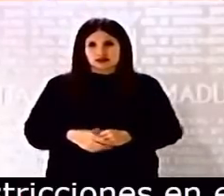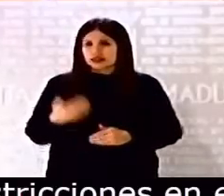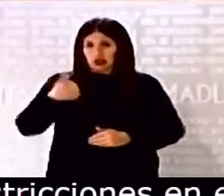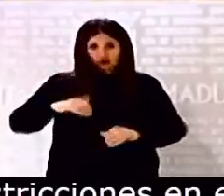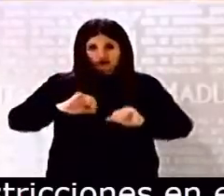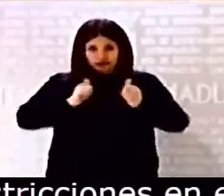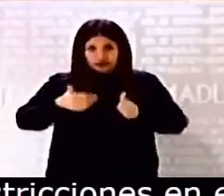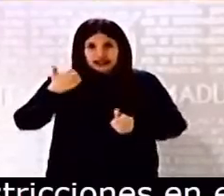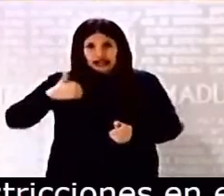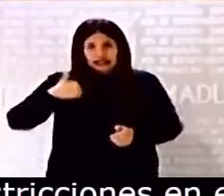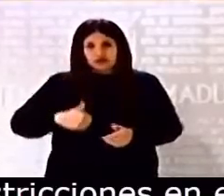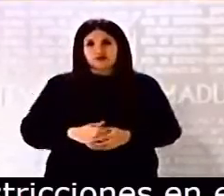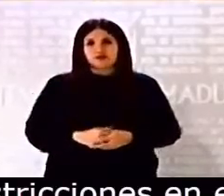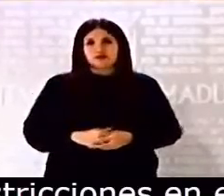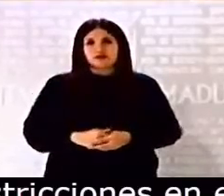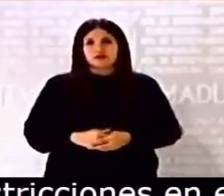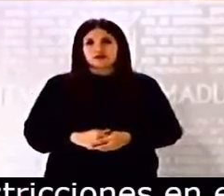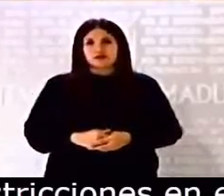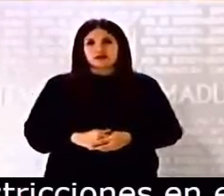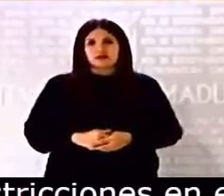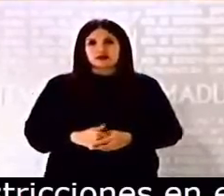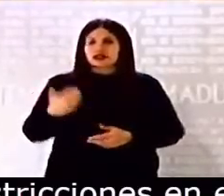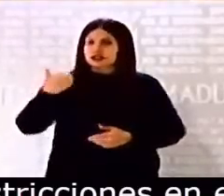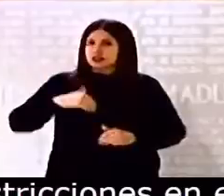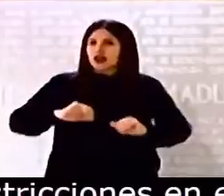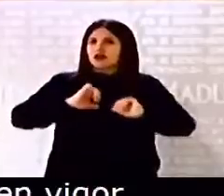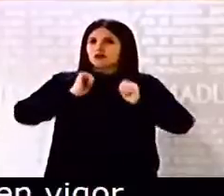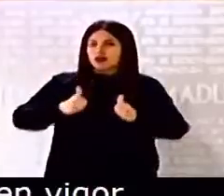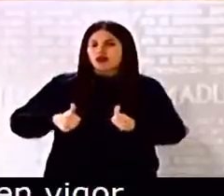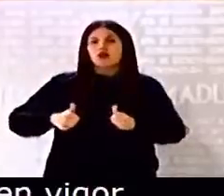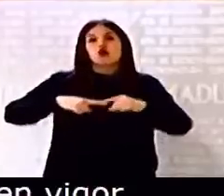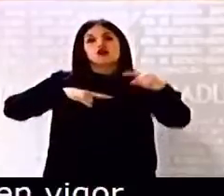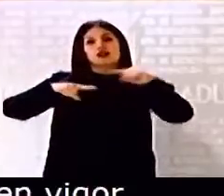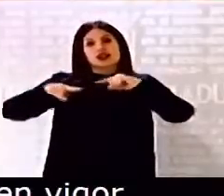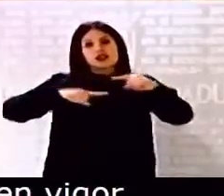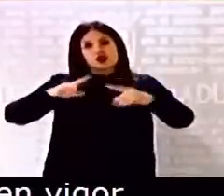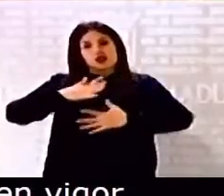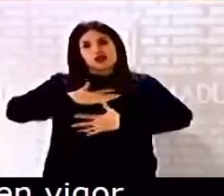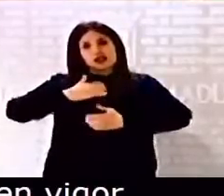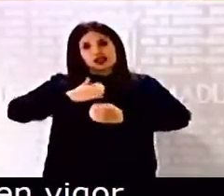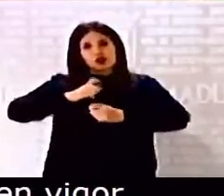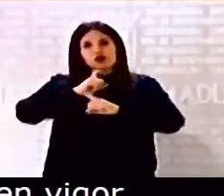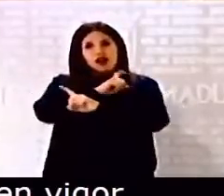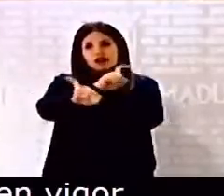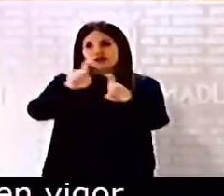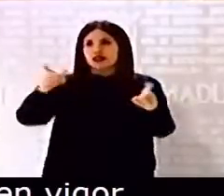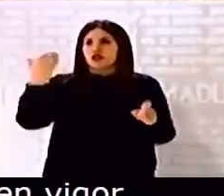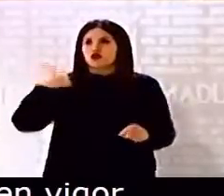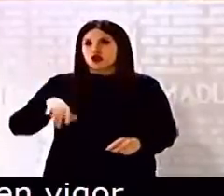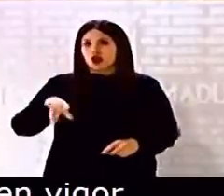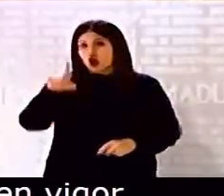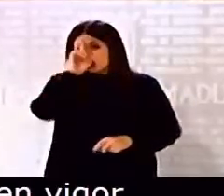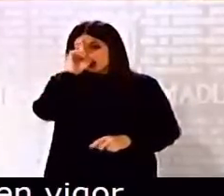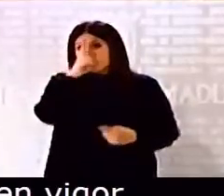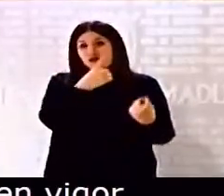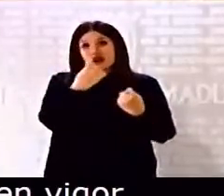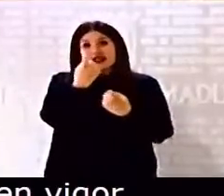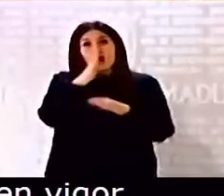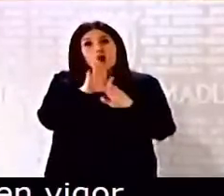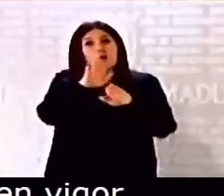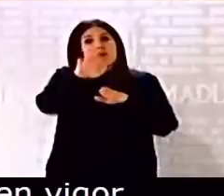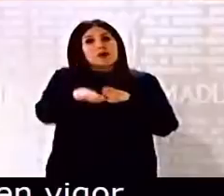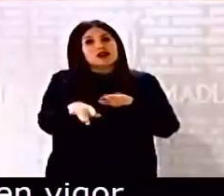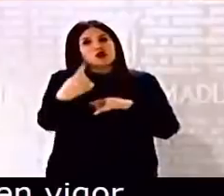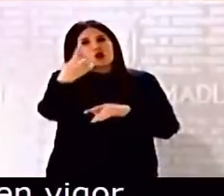están. Vale. Ya han sido comunicadas a las direcciones de salud. Desconozco si nos queda un paso, que es controlar